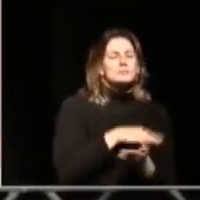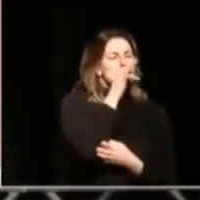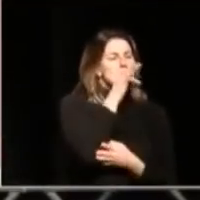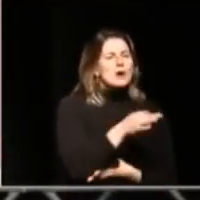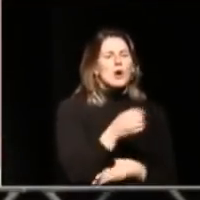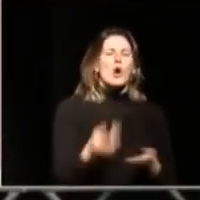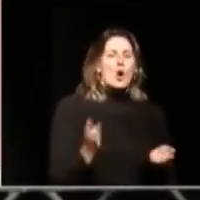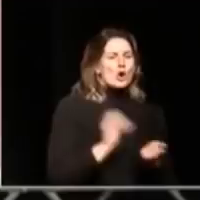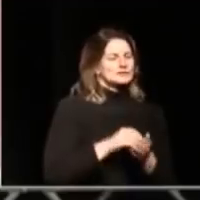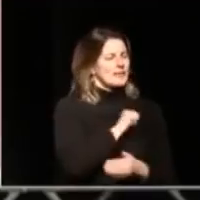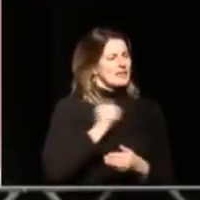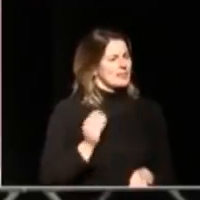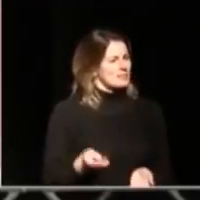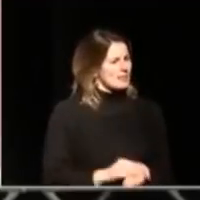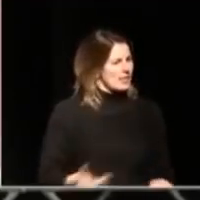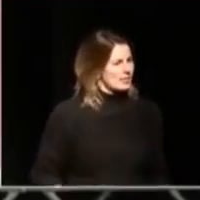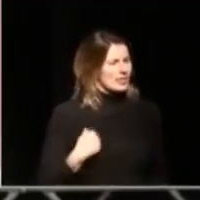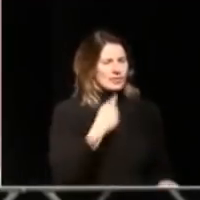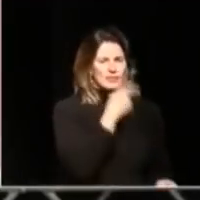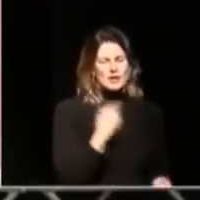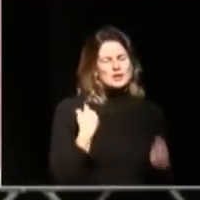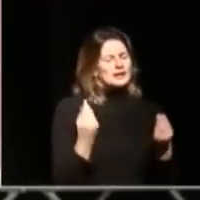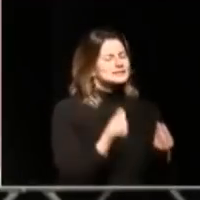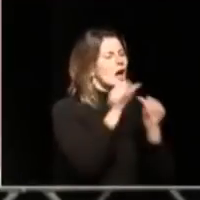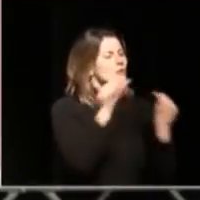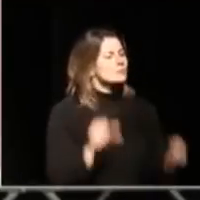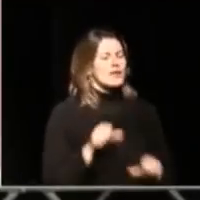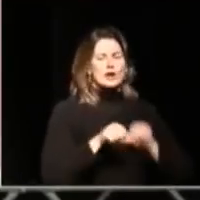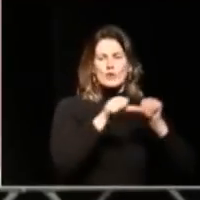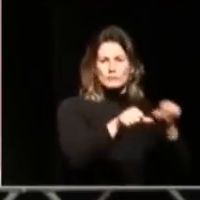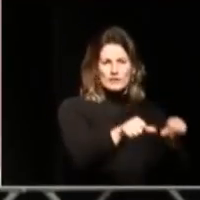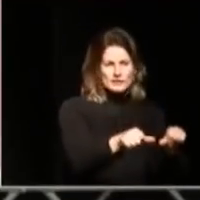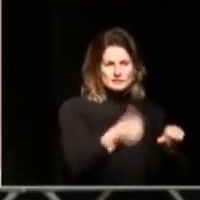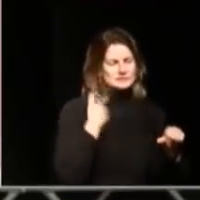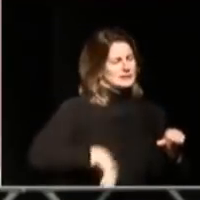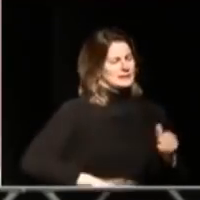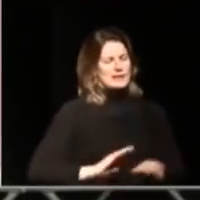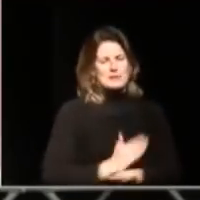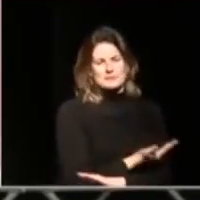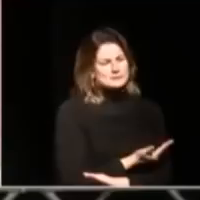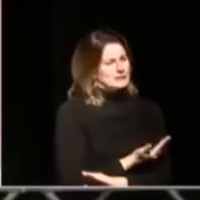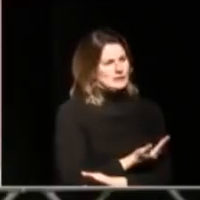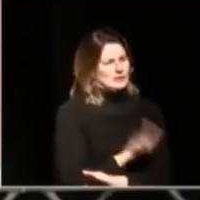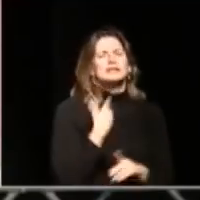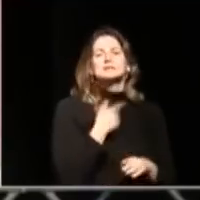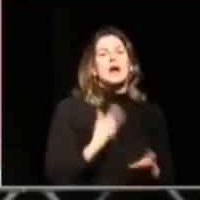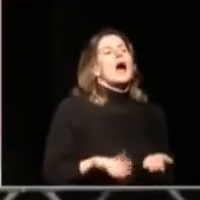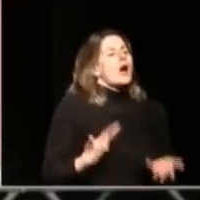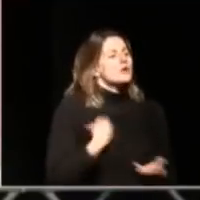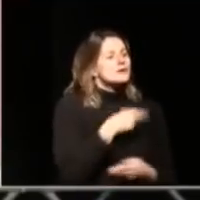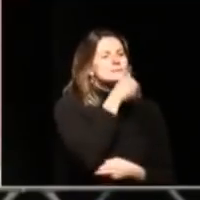declaración unilateral? Yo tengo la sensación de que el modelo procesista se ha agotado. O si no, ¿qué van a prometer esta